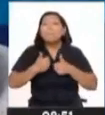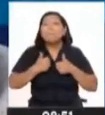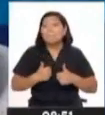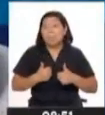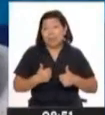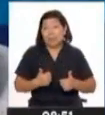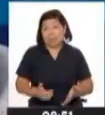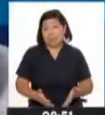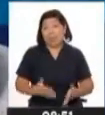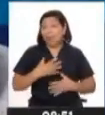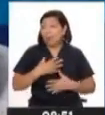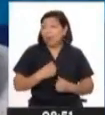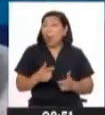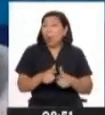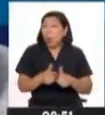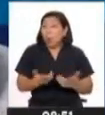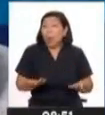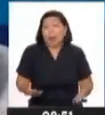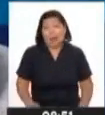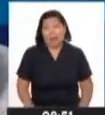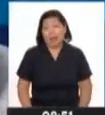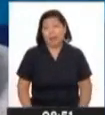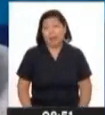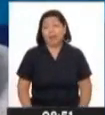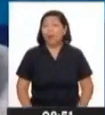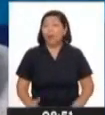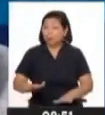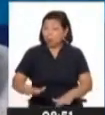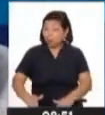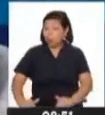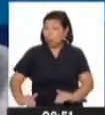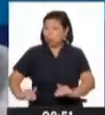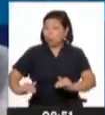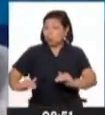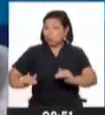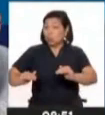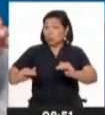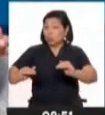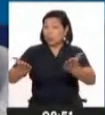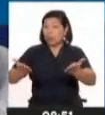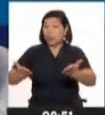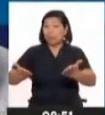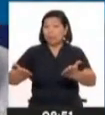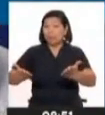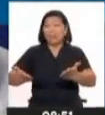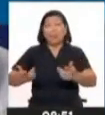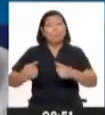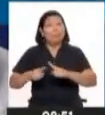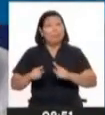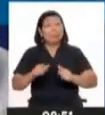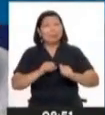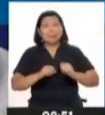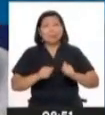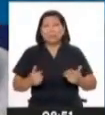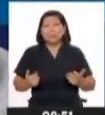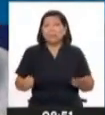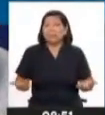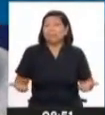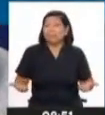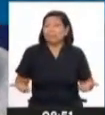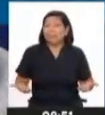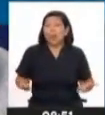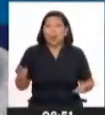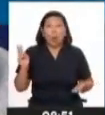si de pronto el lugar donde se desarrolla el niño está siendo el que lo está afectando,